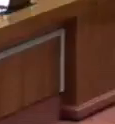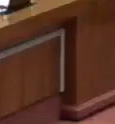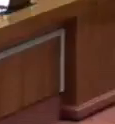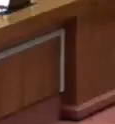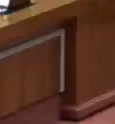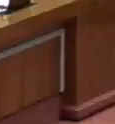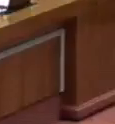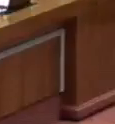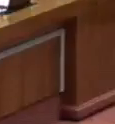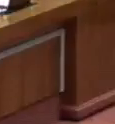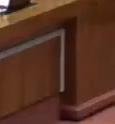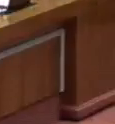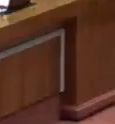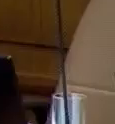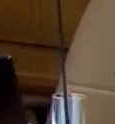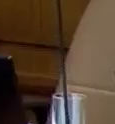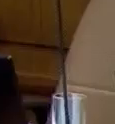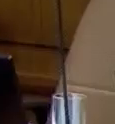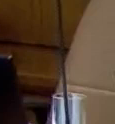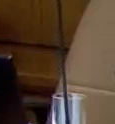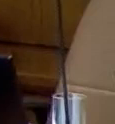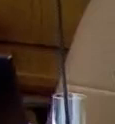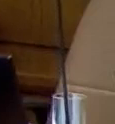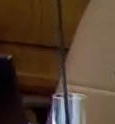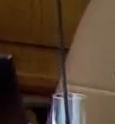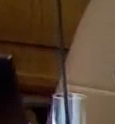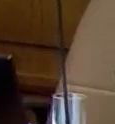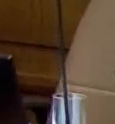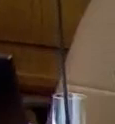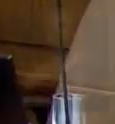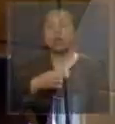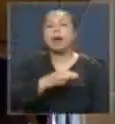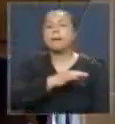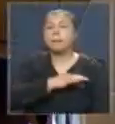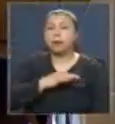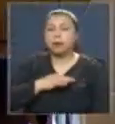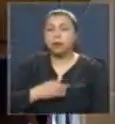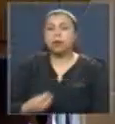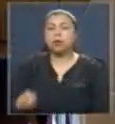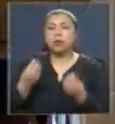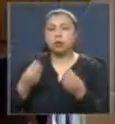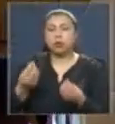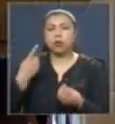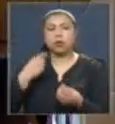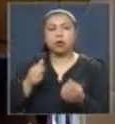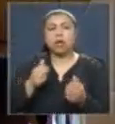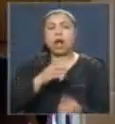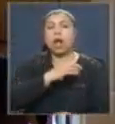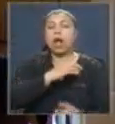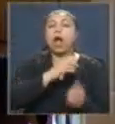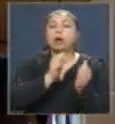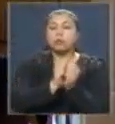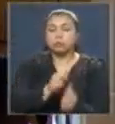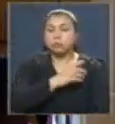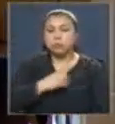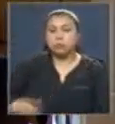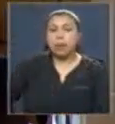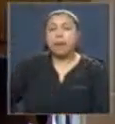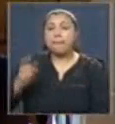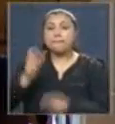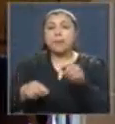Gracias, señora presidenta. Buenos días, señor ministro. Buenos días, colegas, personas que nos acompañan en las